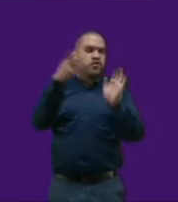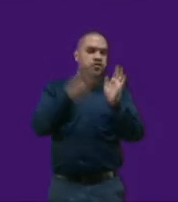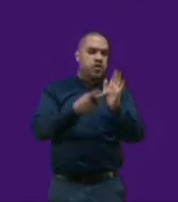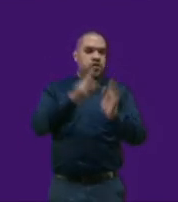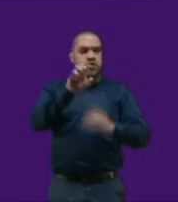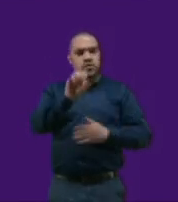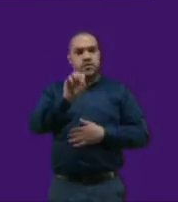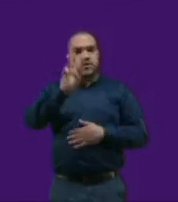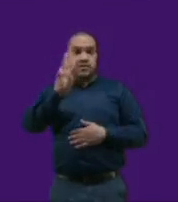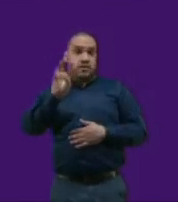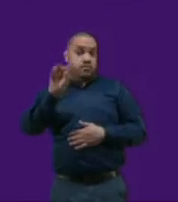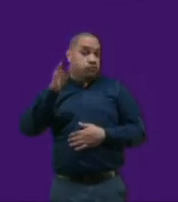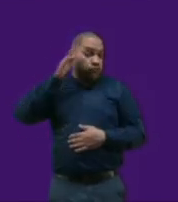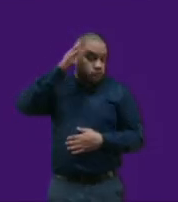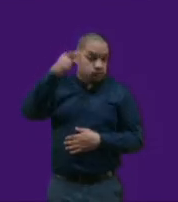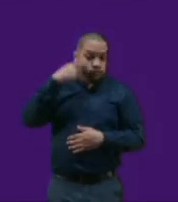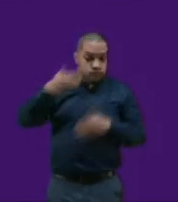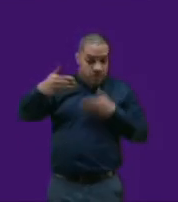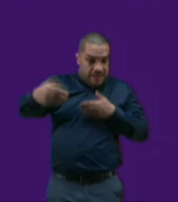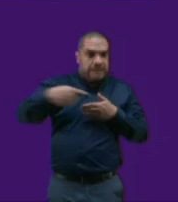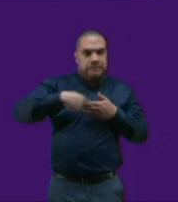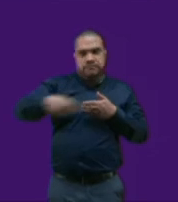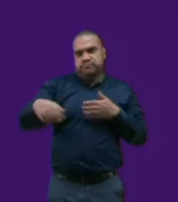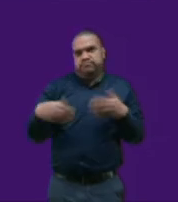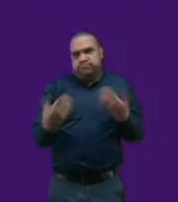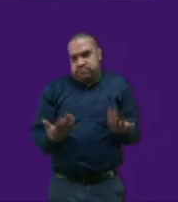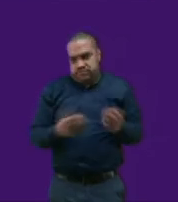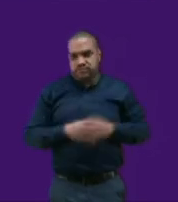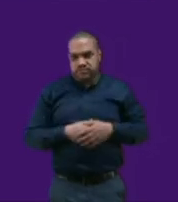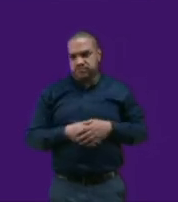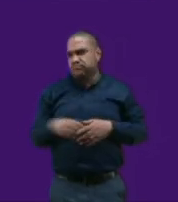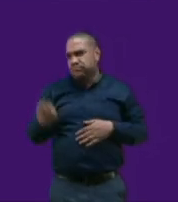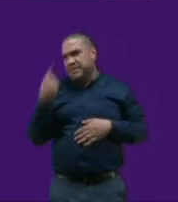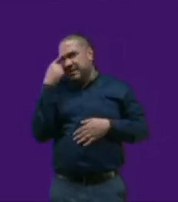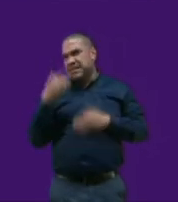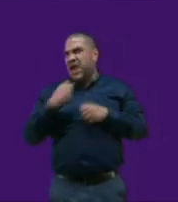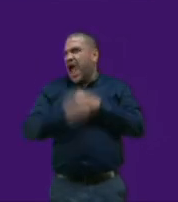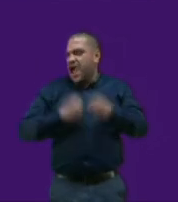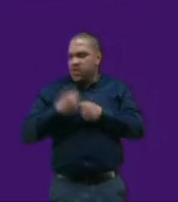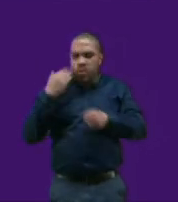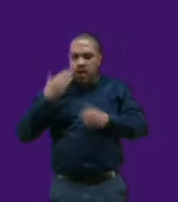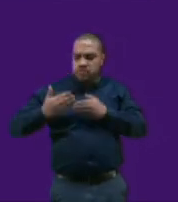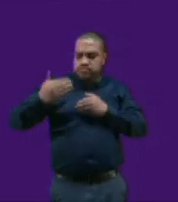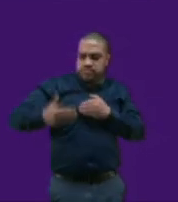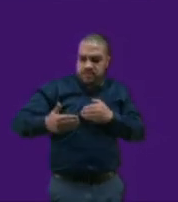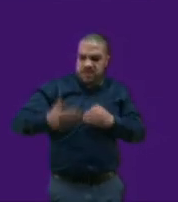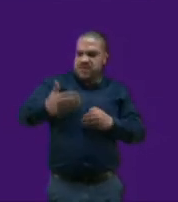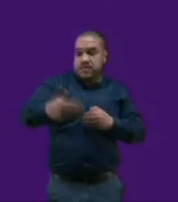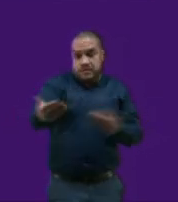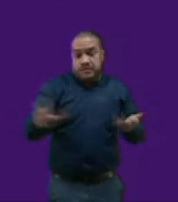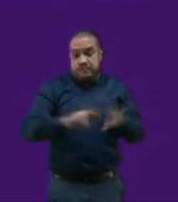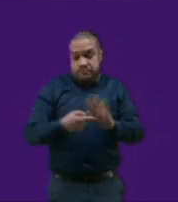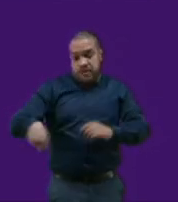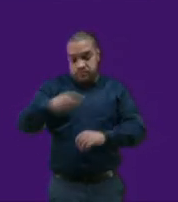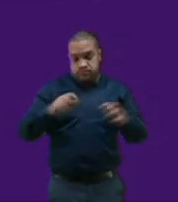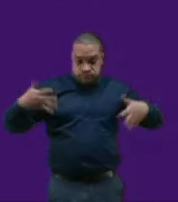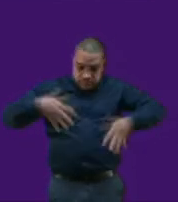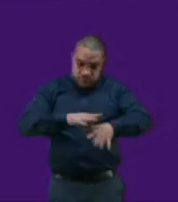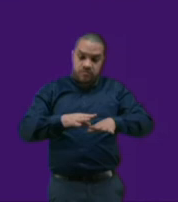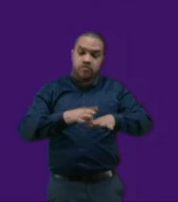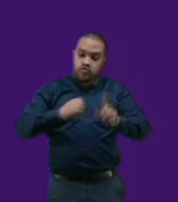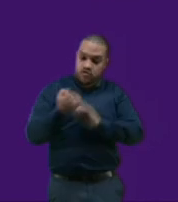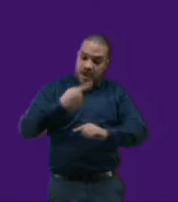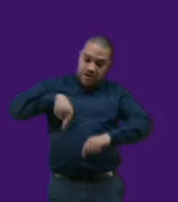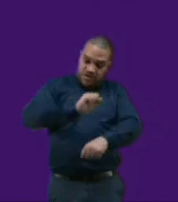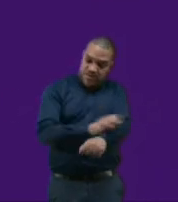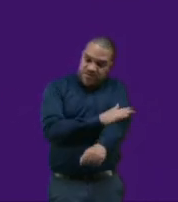a otros momentos. Entonces, eso es un poco el concepto de red emocional. Es parte también de un doctorado